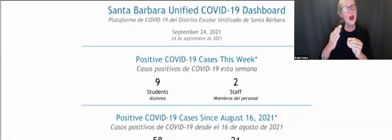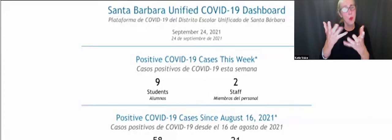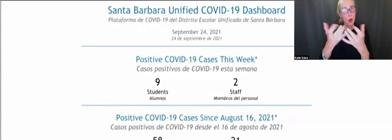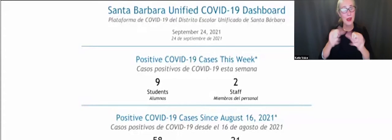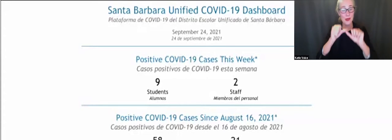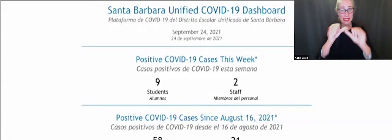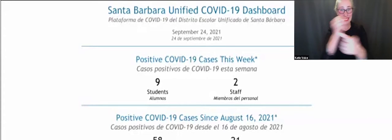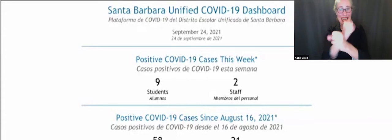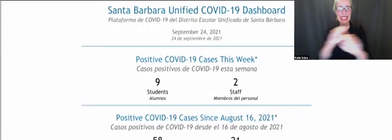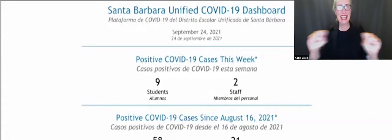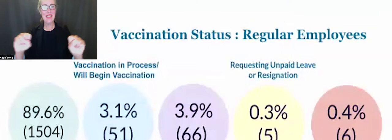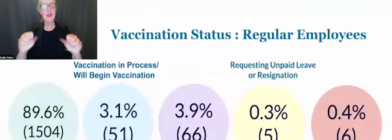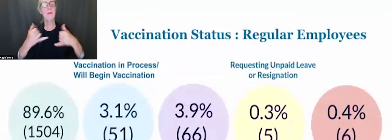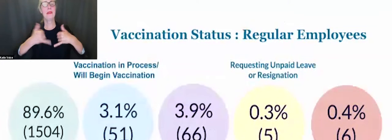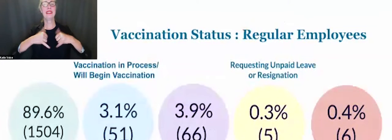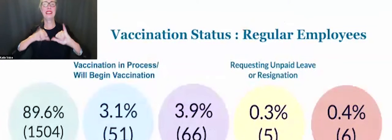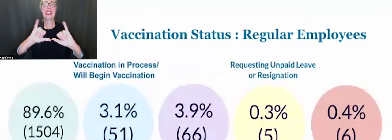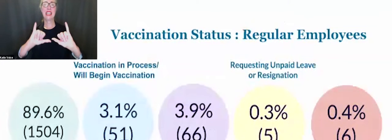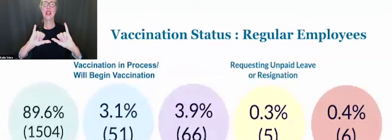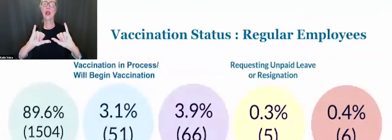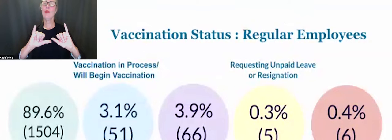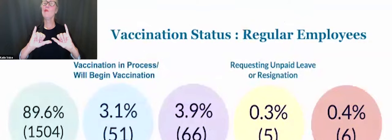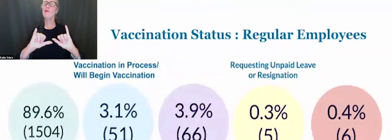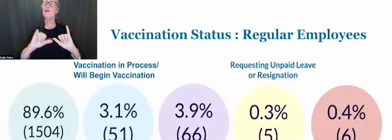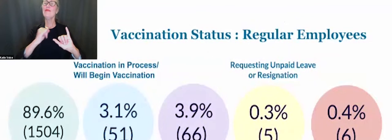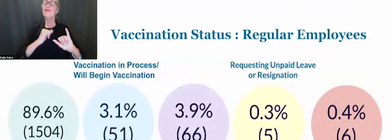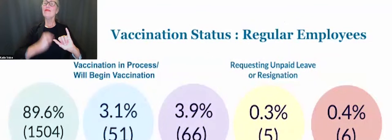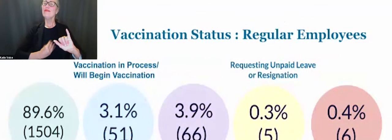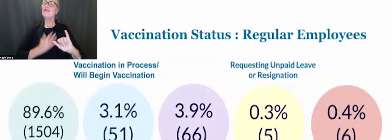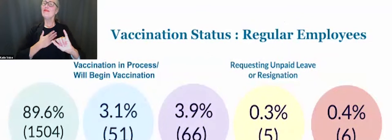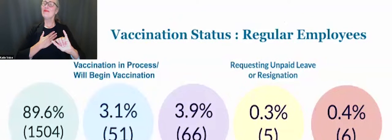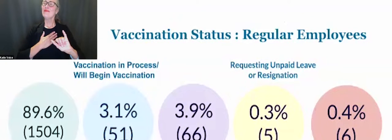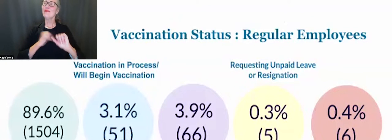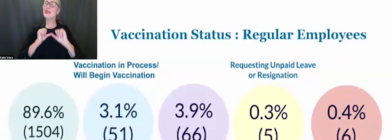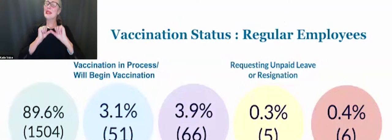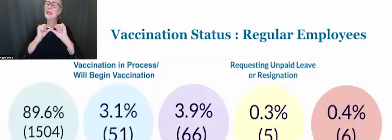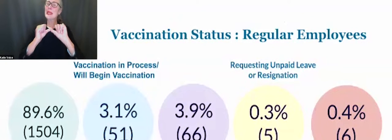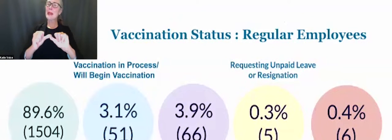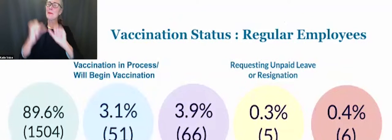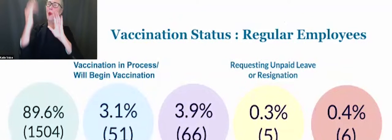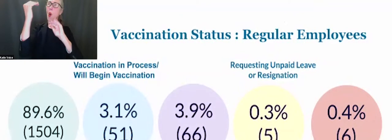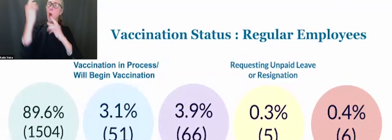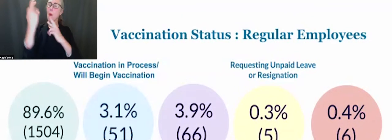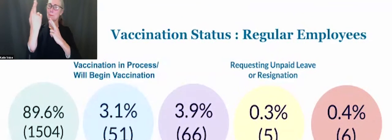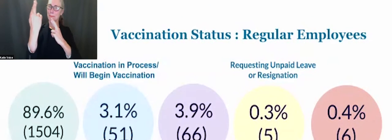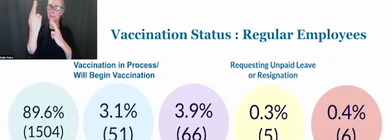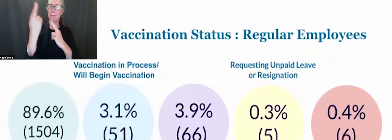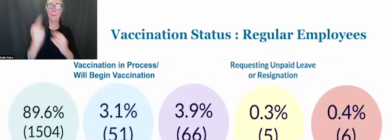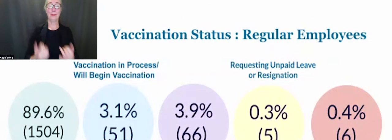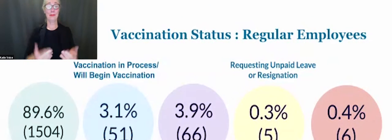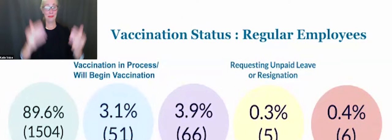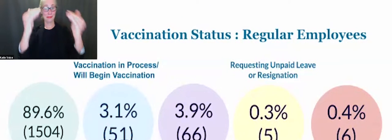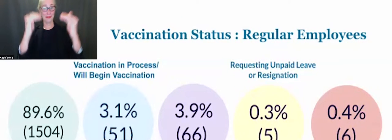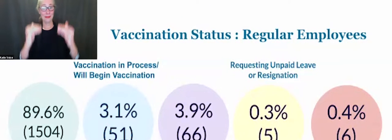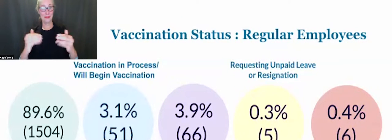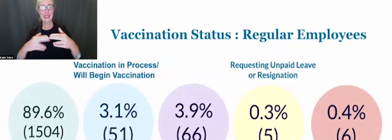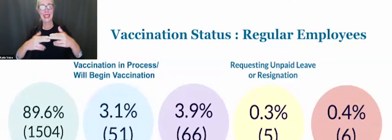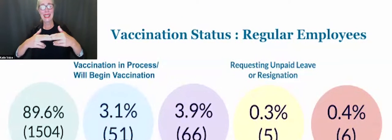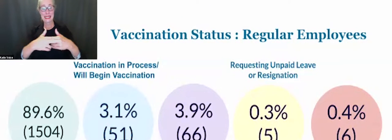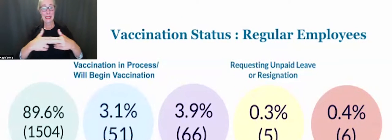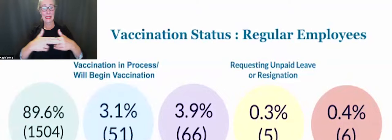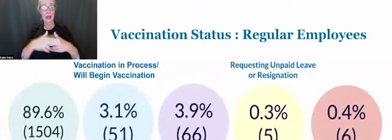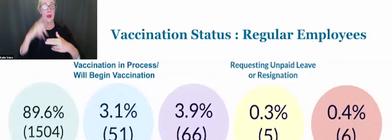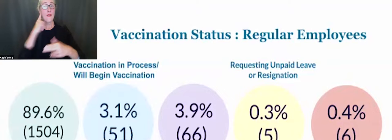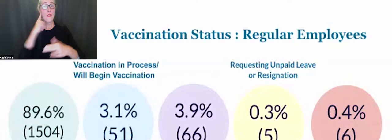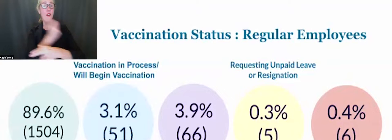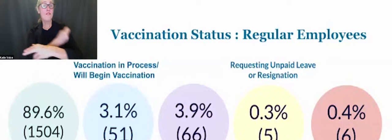Quiero dejarles saber que seguimos haciendo todo lo posible para mantener a las personas seguras. Ahora tenemos aquí unos datos